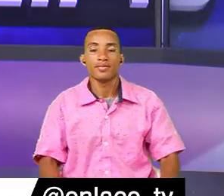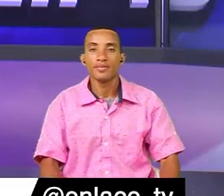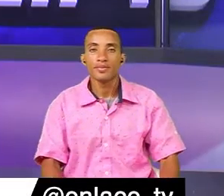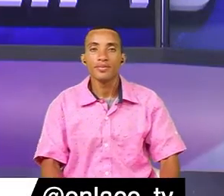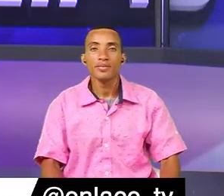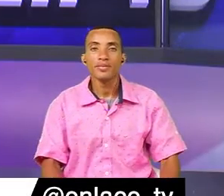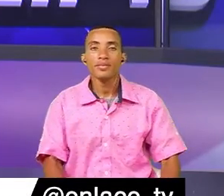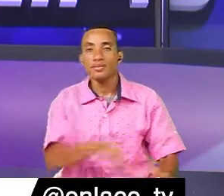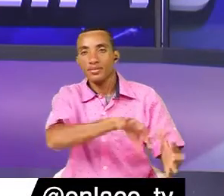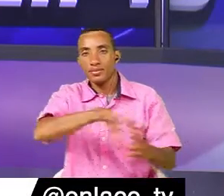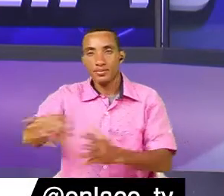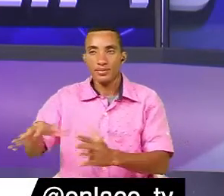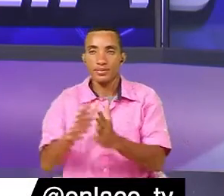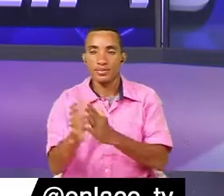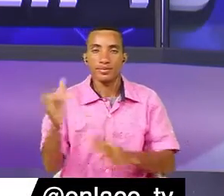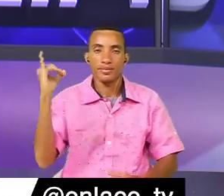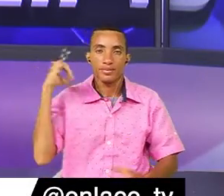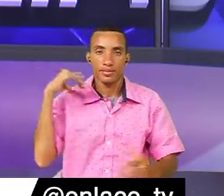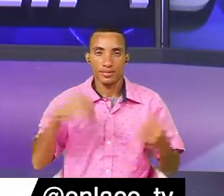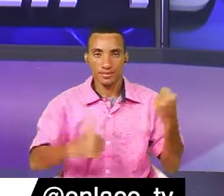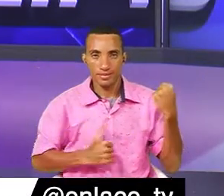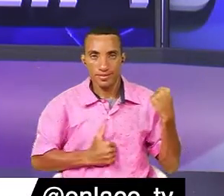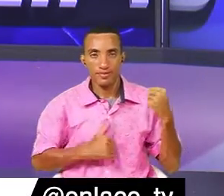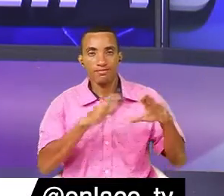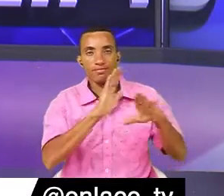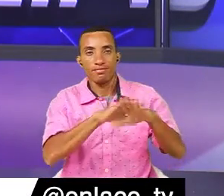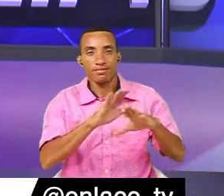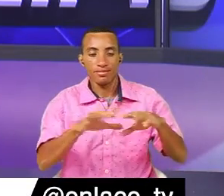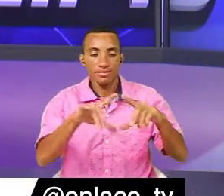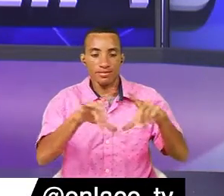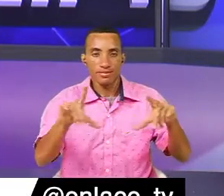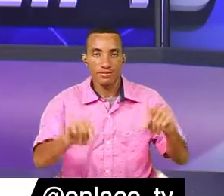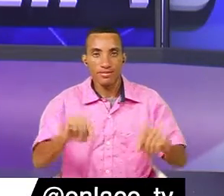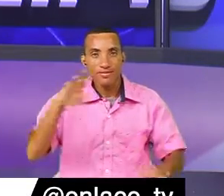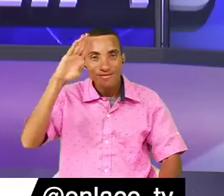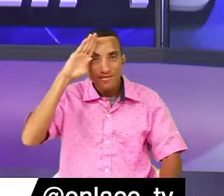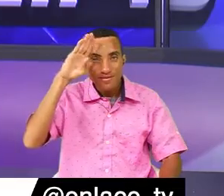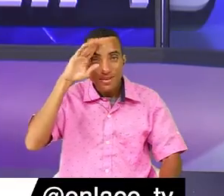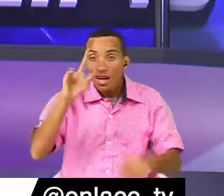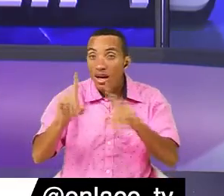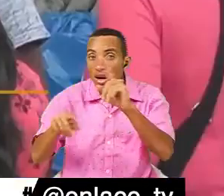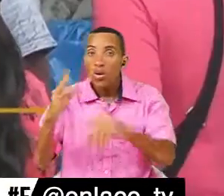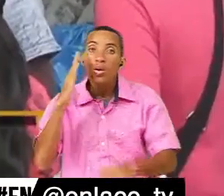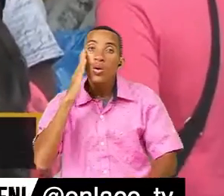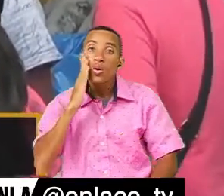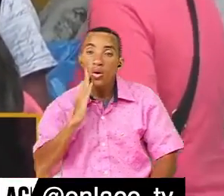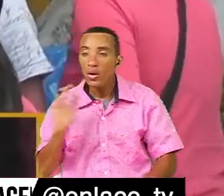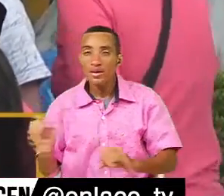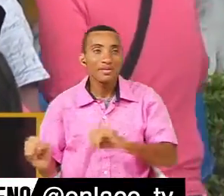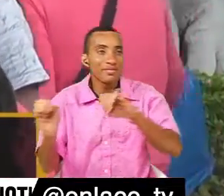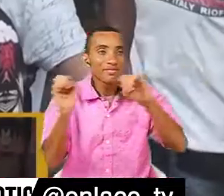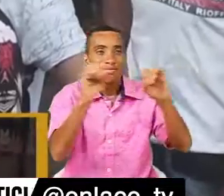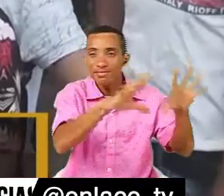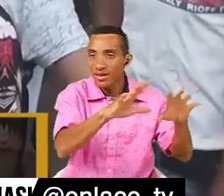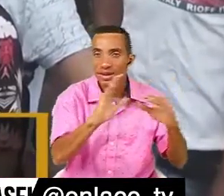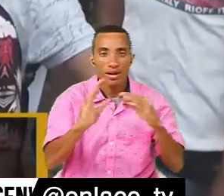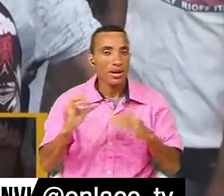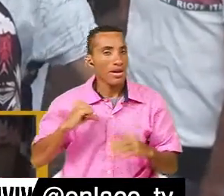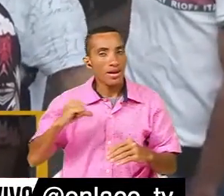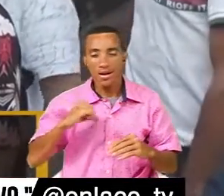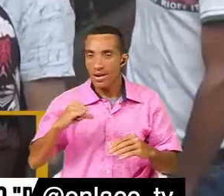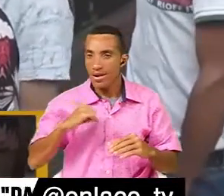Y en otras noticias, el Ejército Nacional entregó libretas militares a jóvenes desplazados. La Quinta División del Ejército Nacional